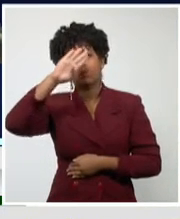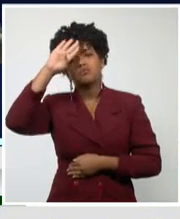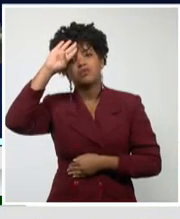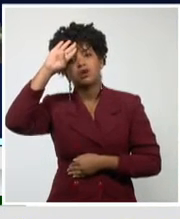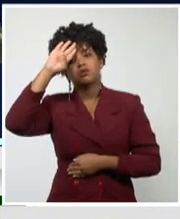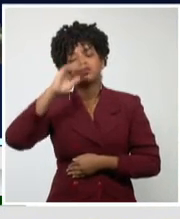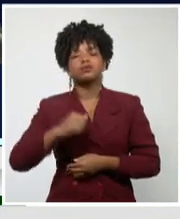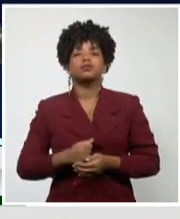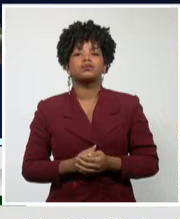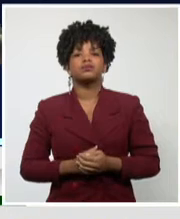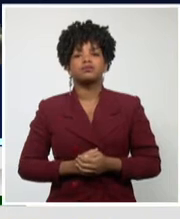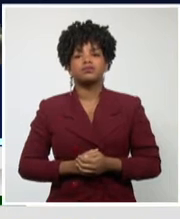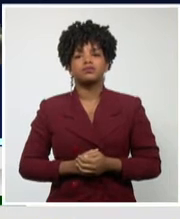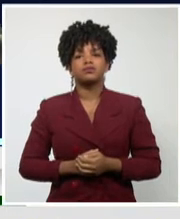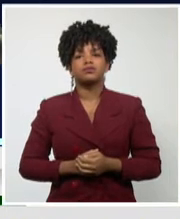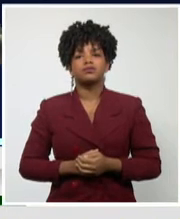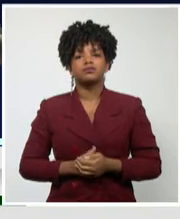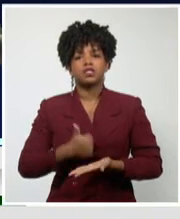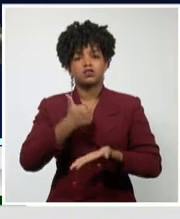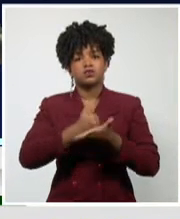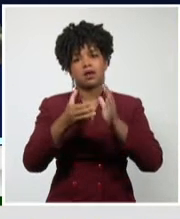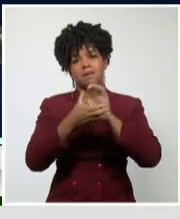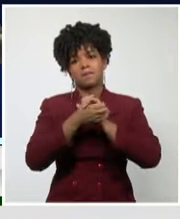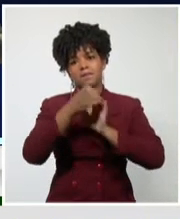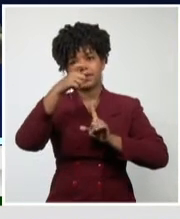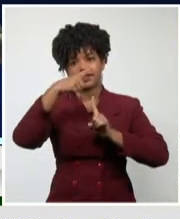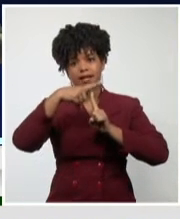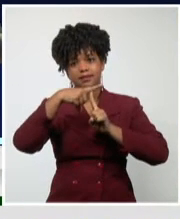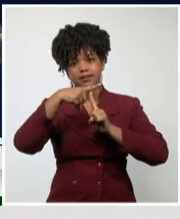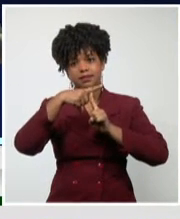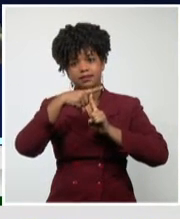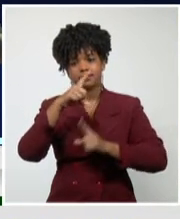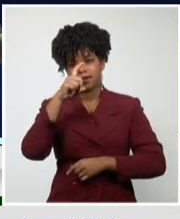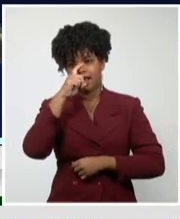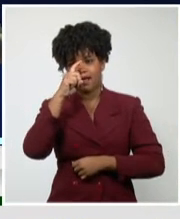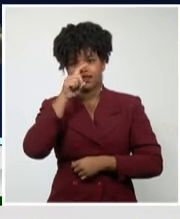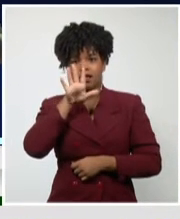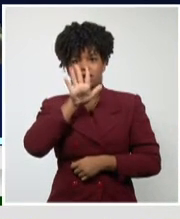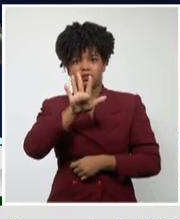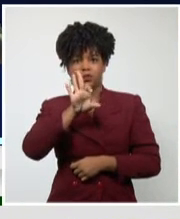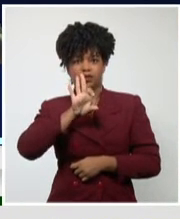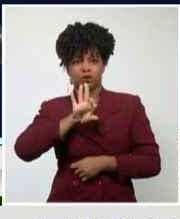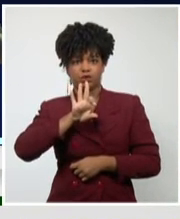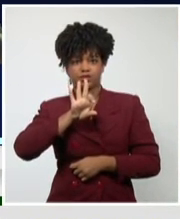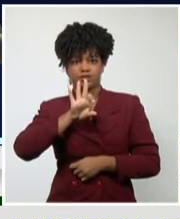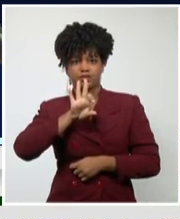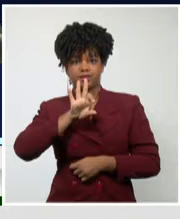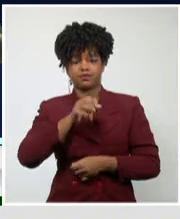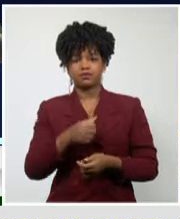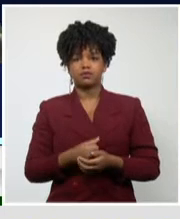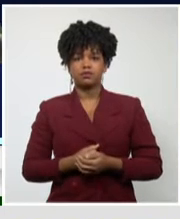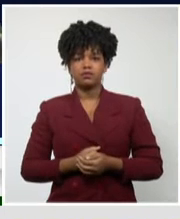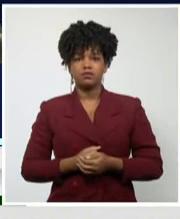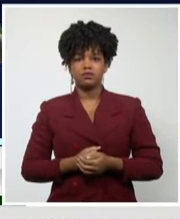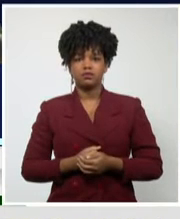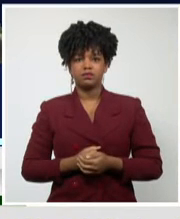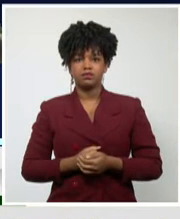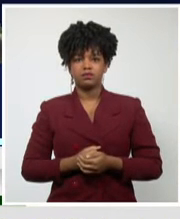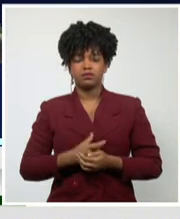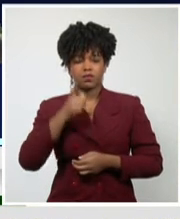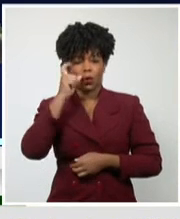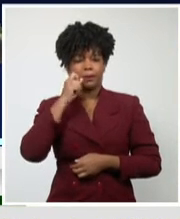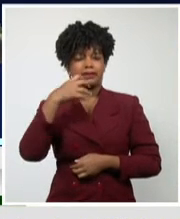de la ciudad de Matanzas, de 58 años de edad, que tenía como